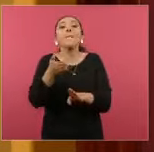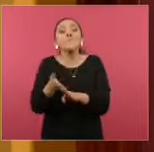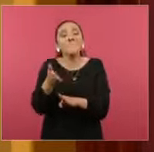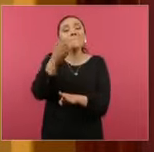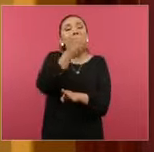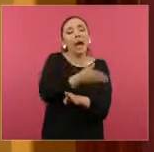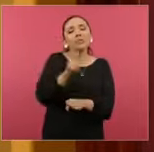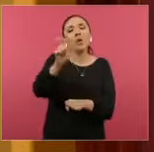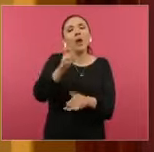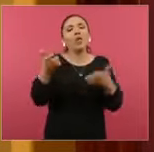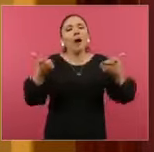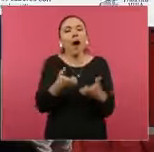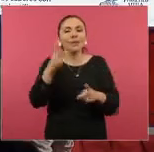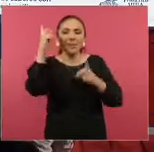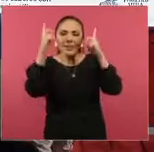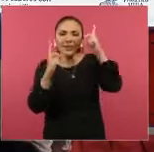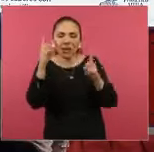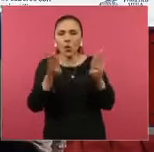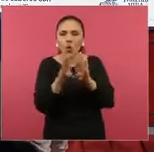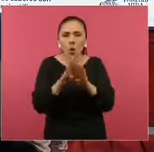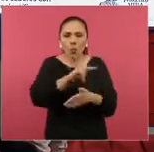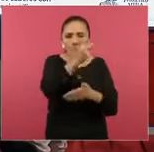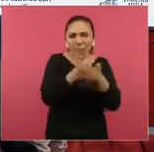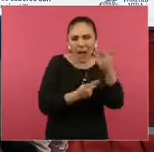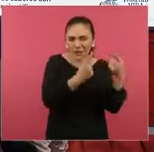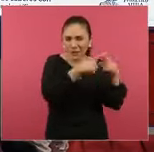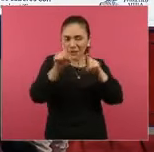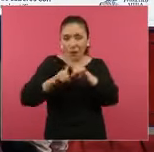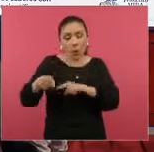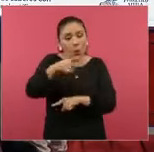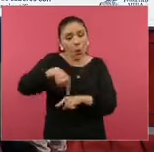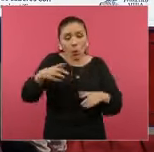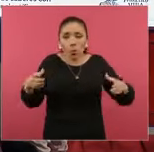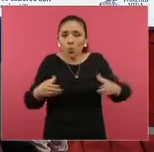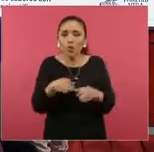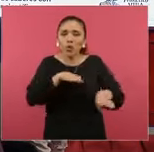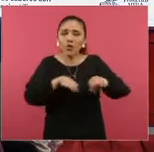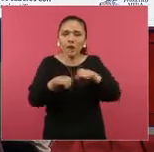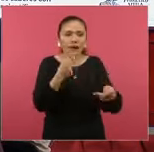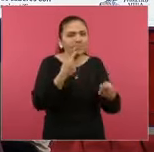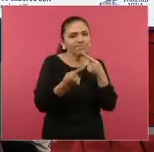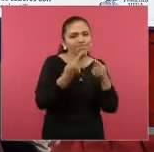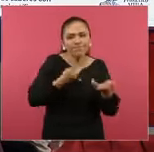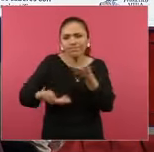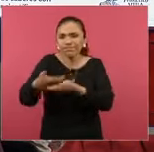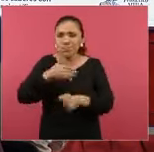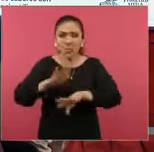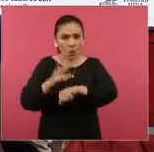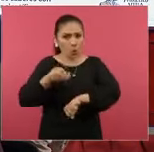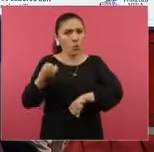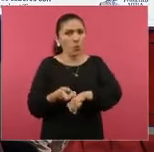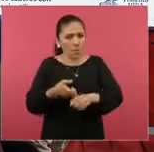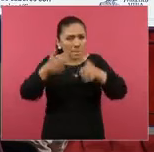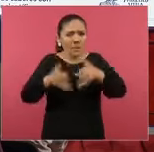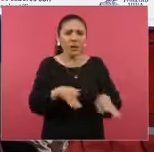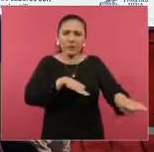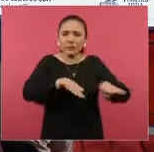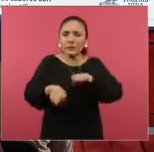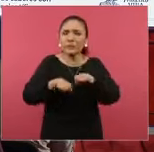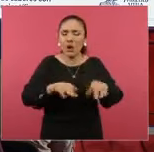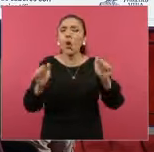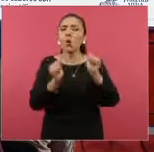antes cuando se estaba diseñando el plan de estudio, trabajando un diálogo muy intensivo que implicó